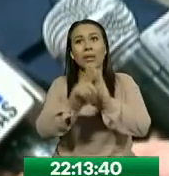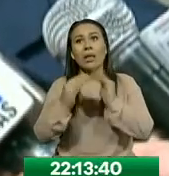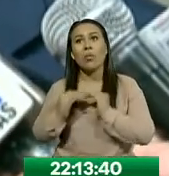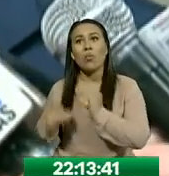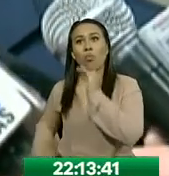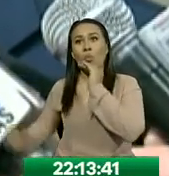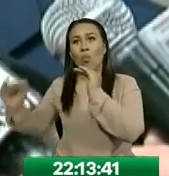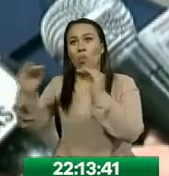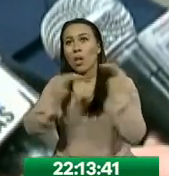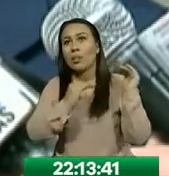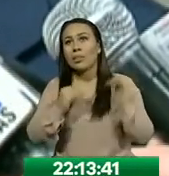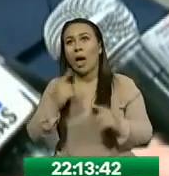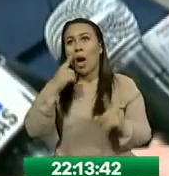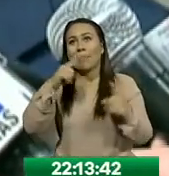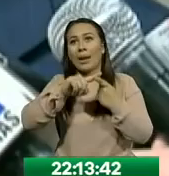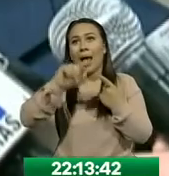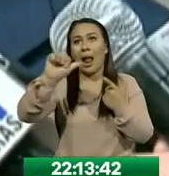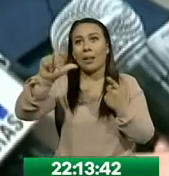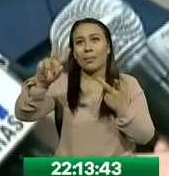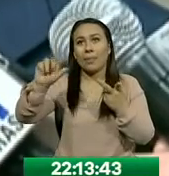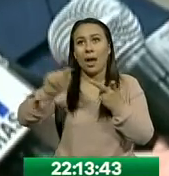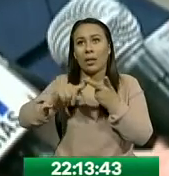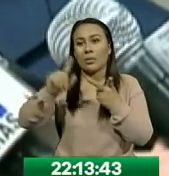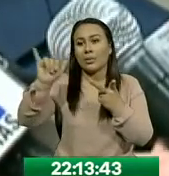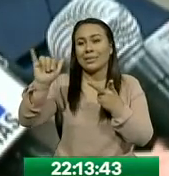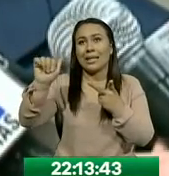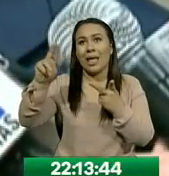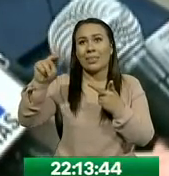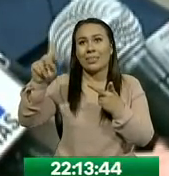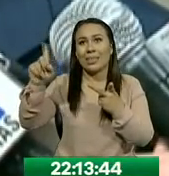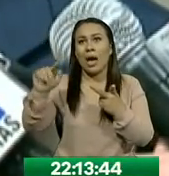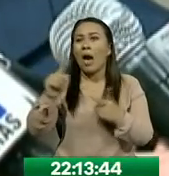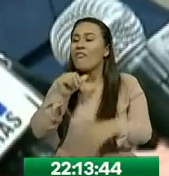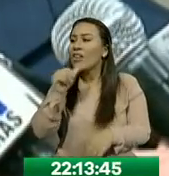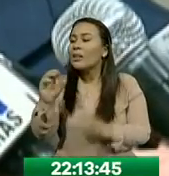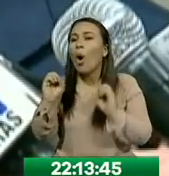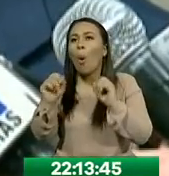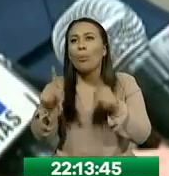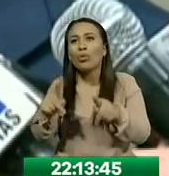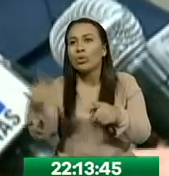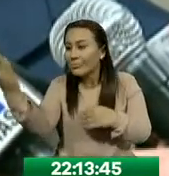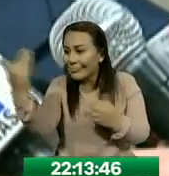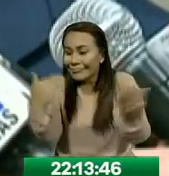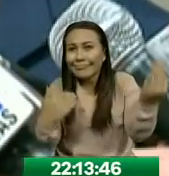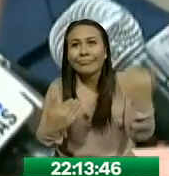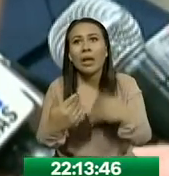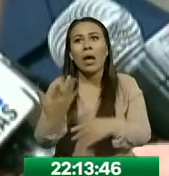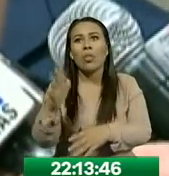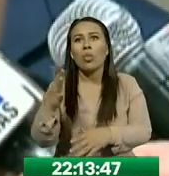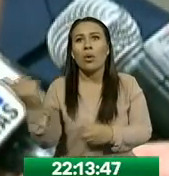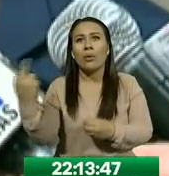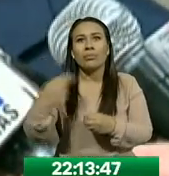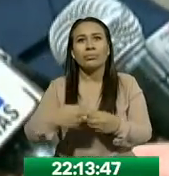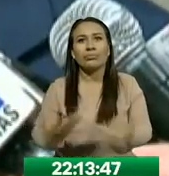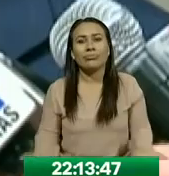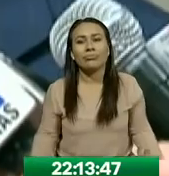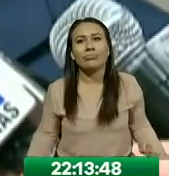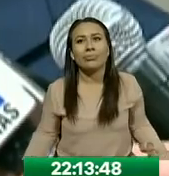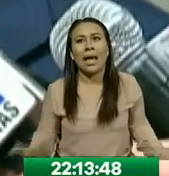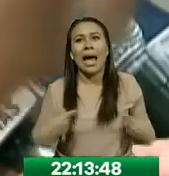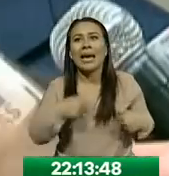igualdad. Al señor Alvarado y al señor Llanes no se les ha dado la oportunidad, se les dio la oportunidad de presentarse y no la cumplieron.